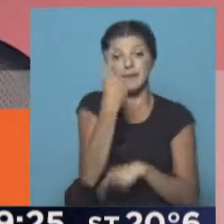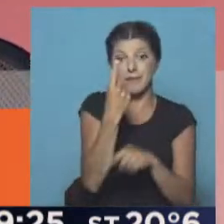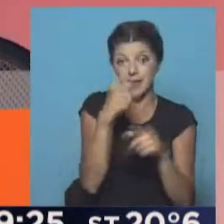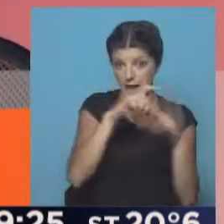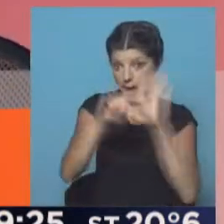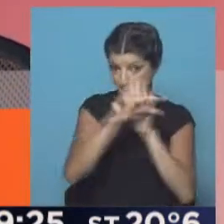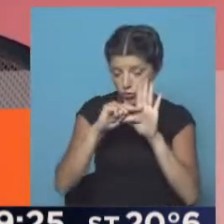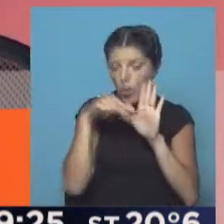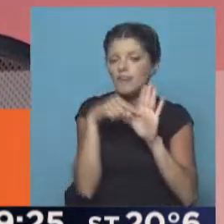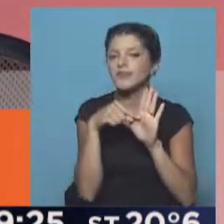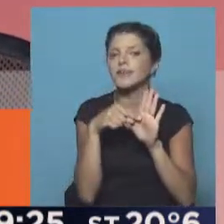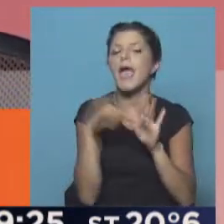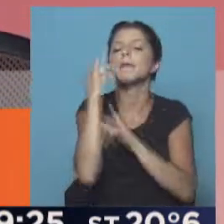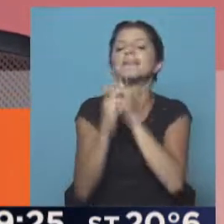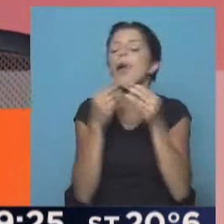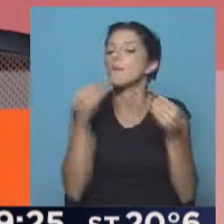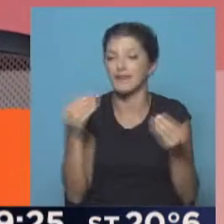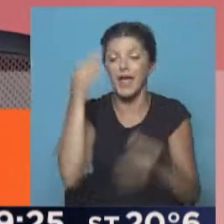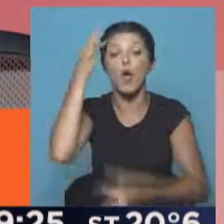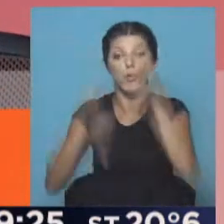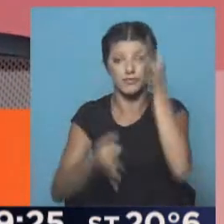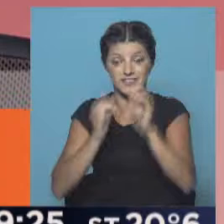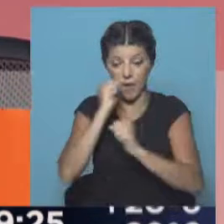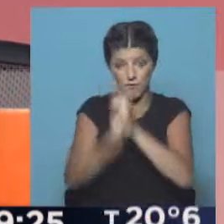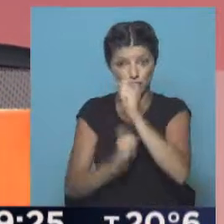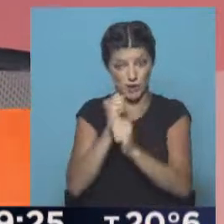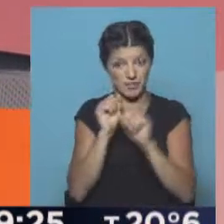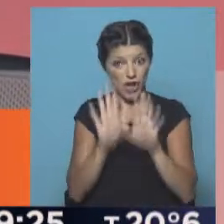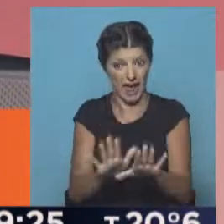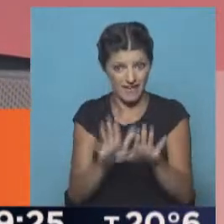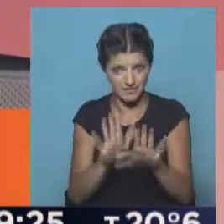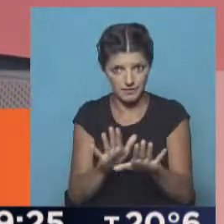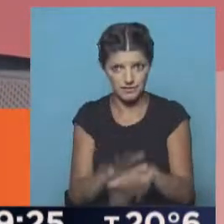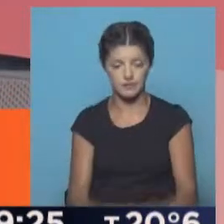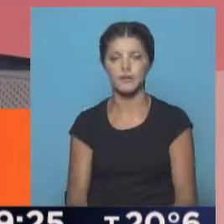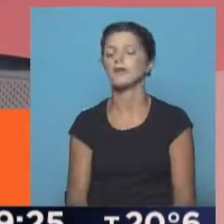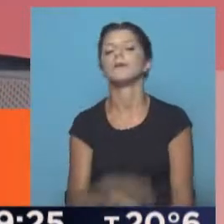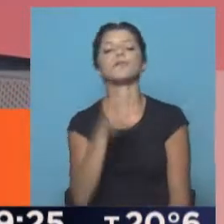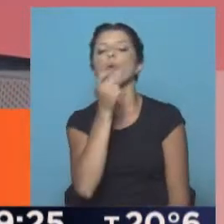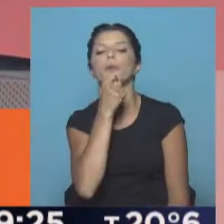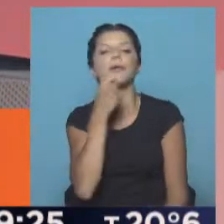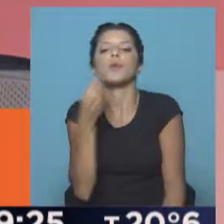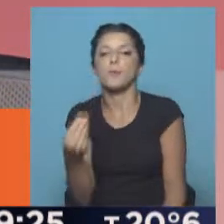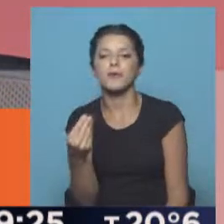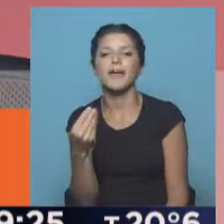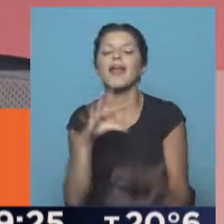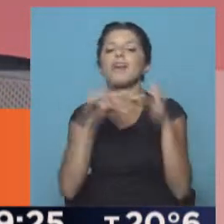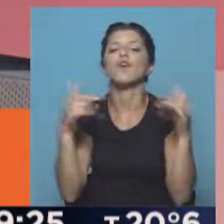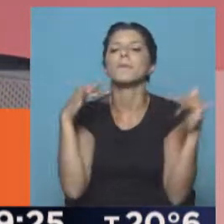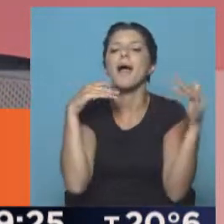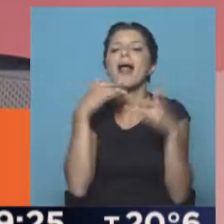donde explica por qué la justicia funciona como funciona, ¿no? Hablamos de, por ejemplo, por qué el lenguaje judicial es